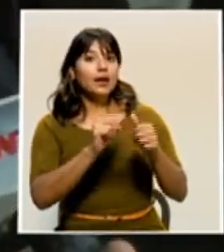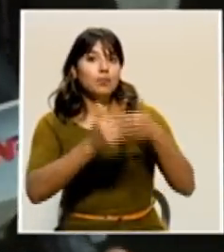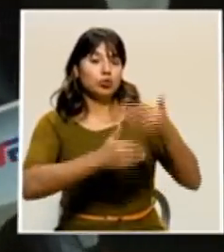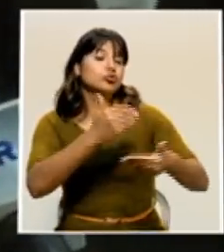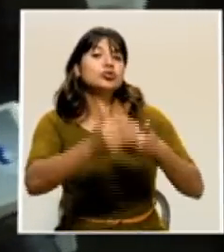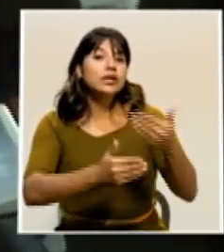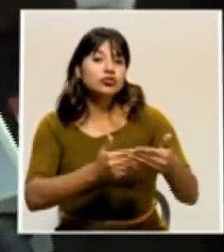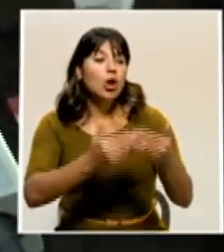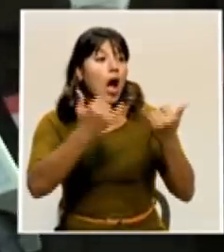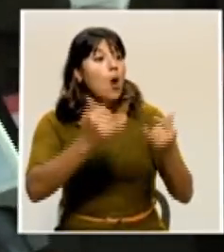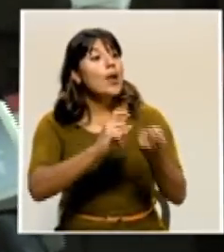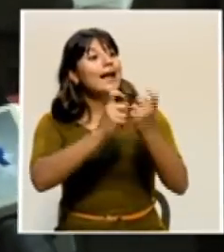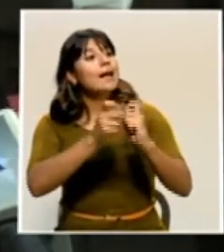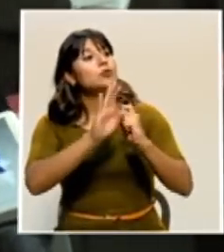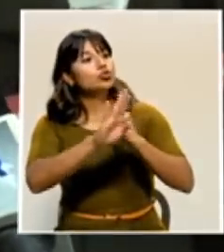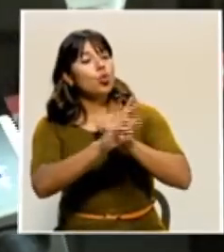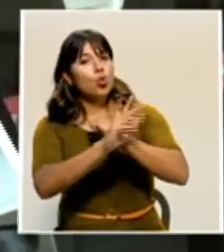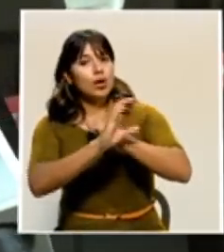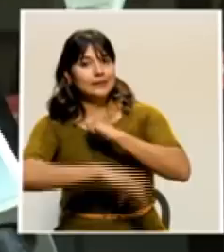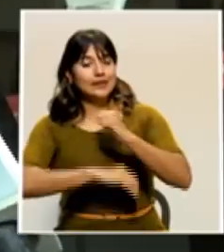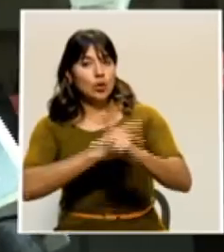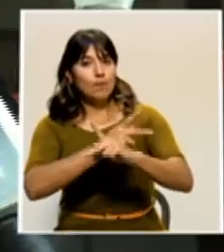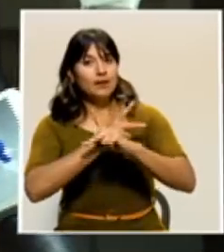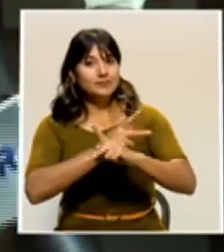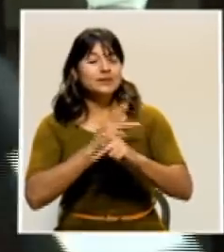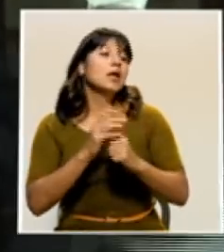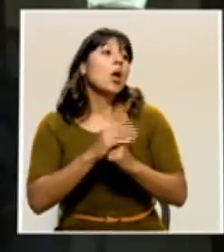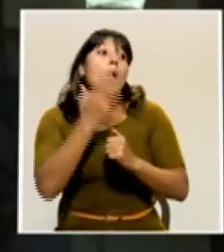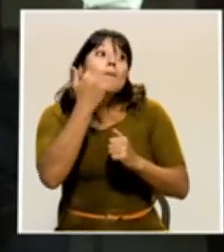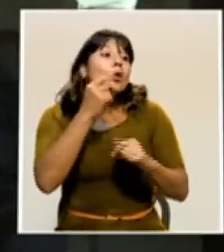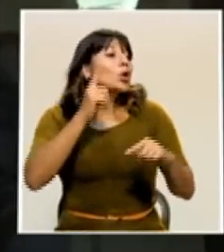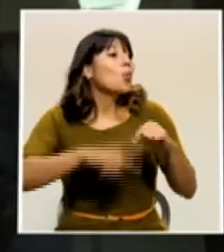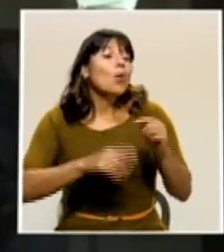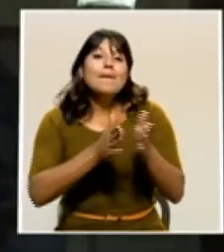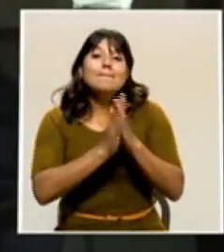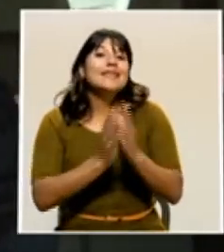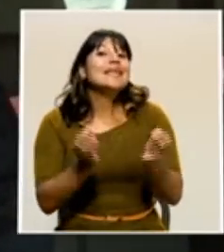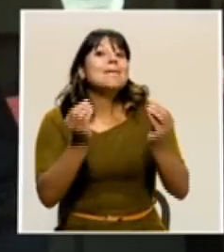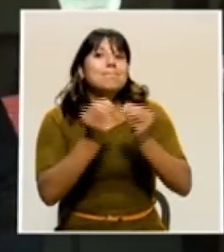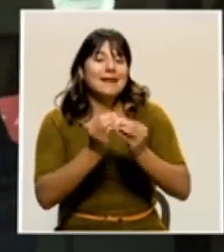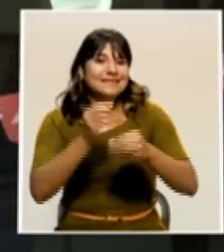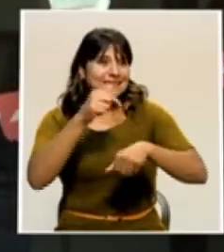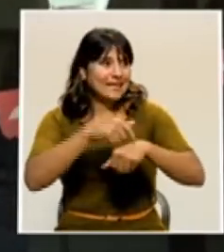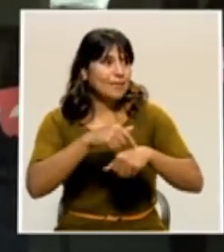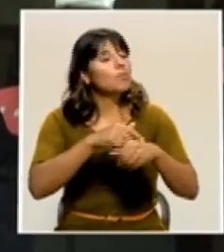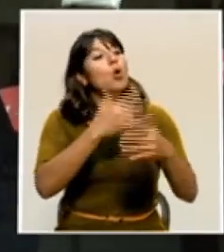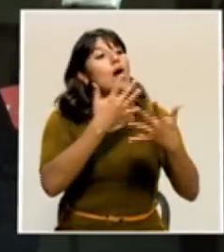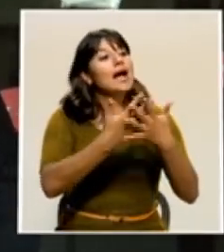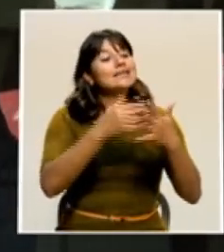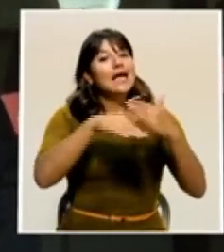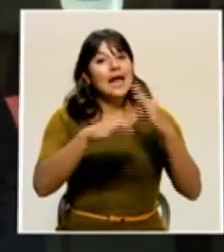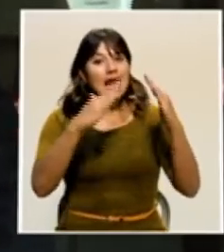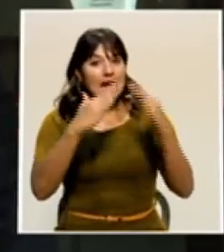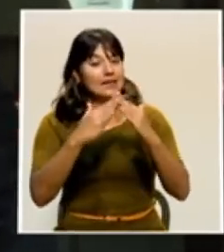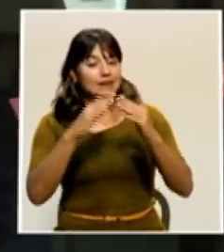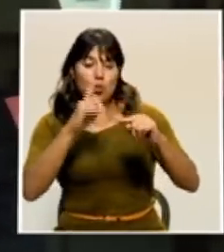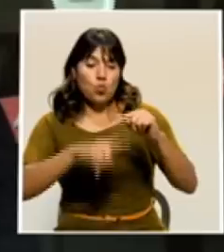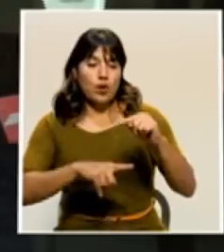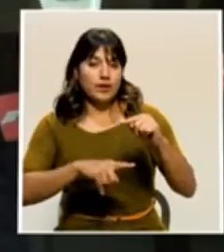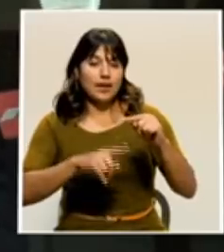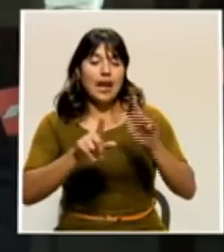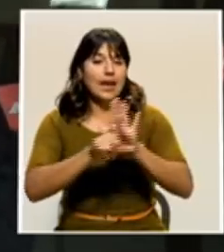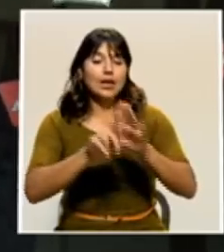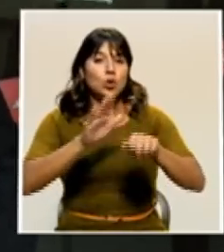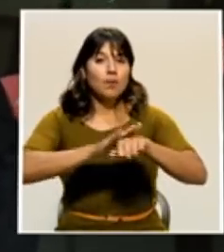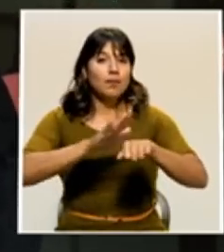del Ministerio Público lo hacen porque ya procesalmente no pueden solicitar más privación de libertad. Sin embargo, ellos dicen que todavía hay un peligro